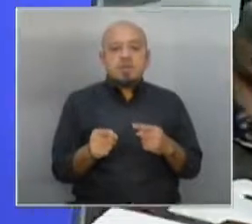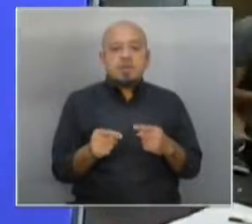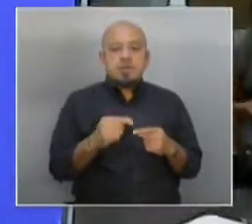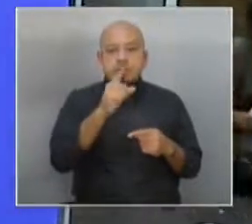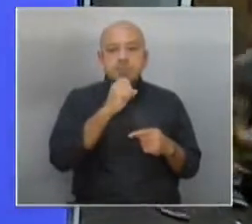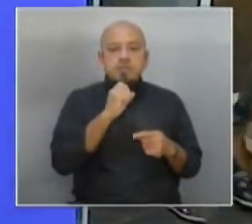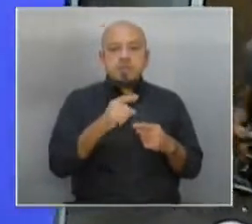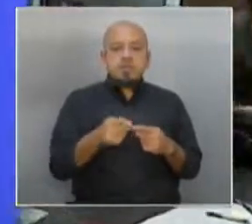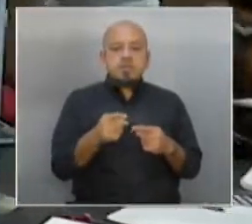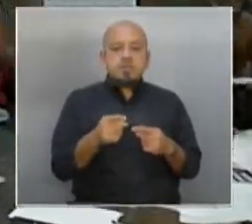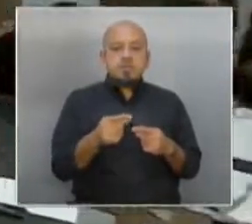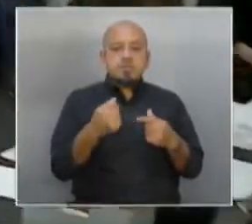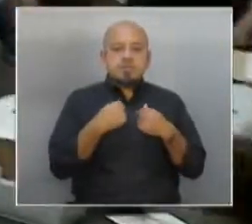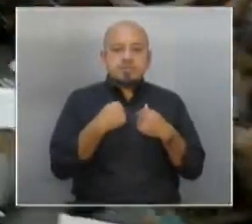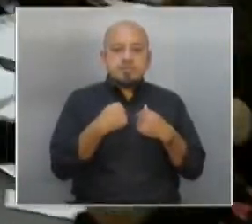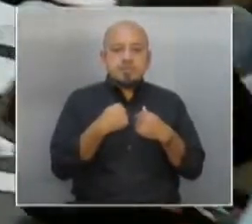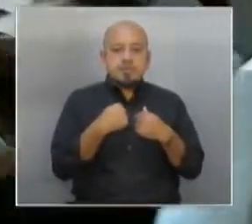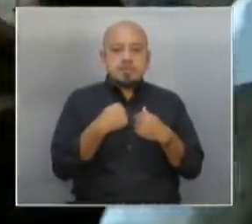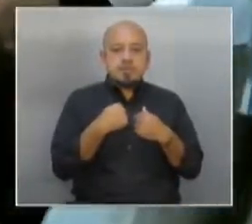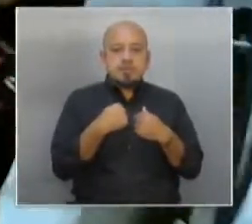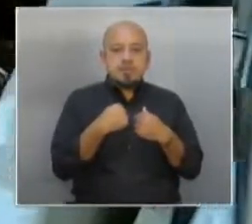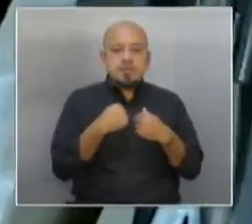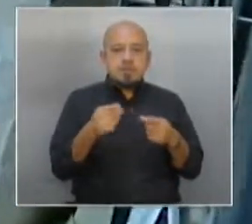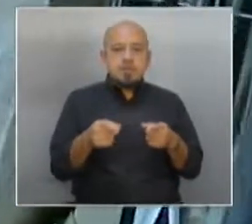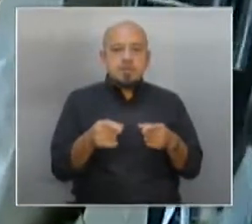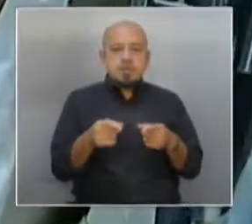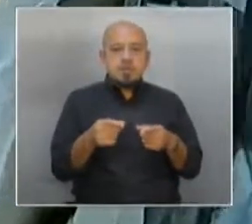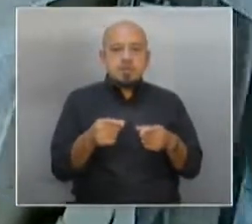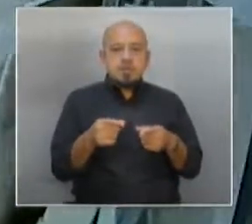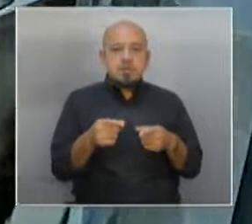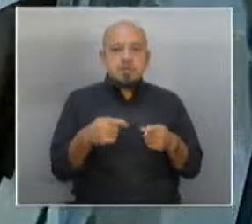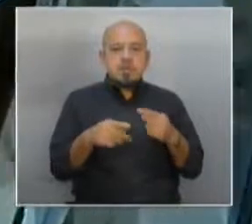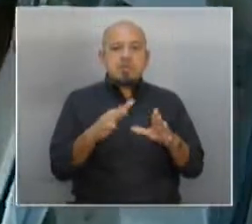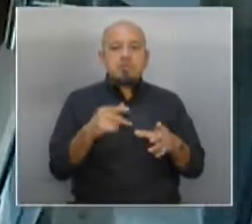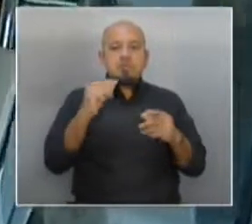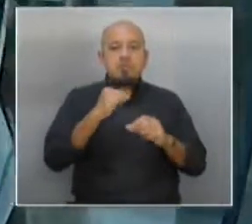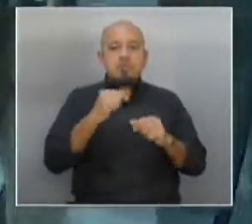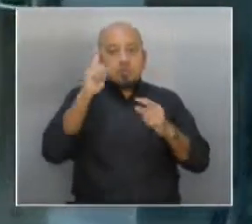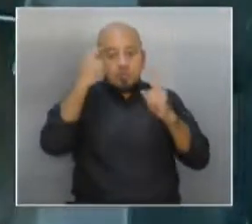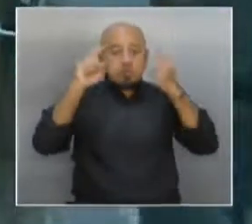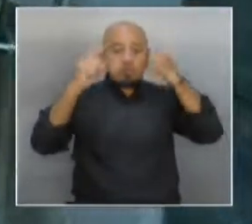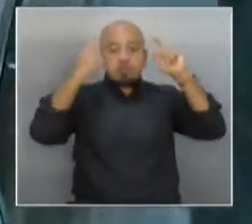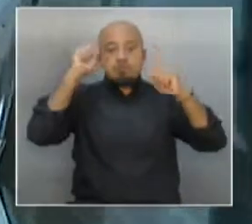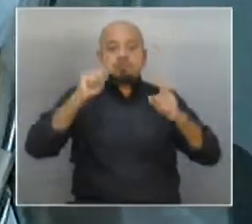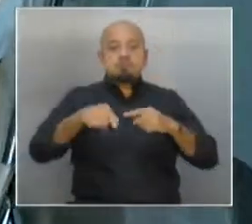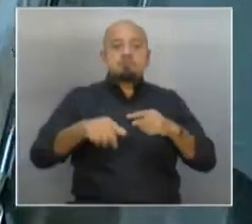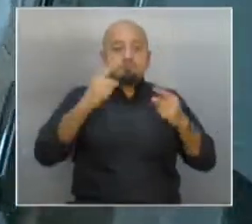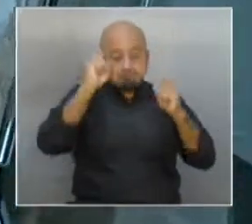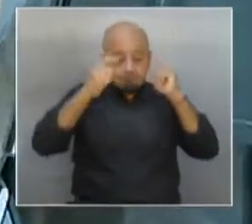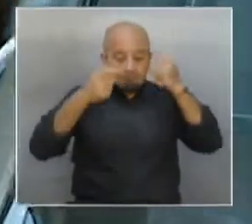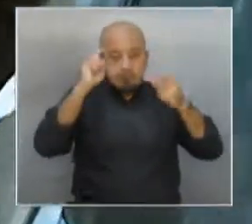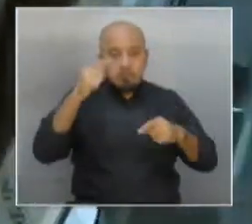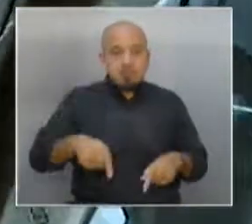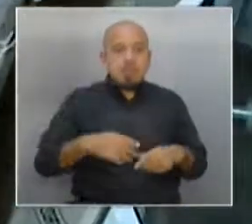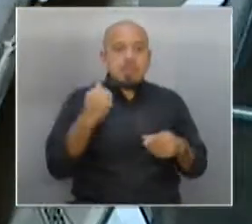nada, surge desde nosotras, como desde nuestra postura, ver qué es lo que podemos aportar y qué es lo que creemos que es relevante